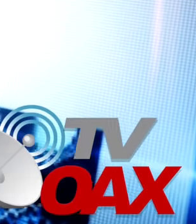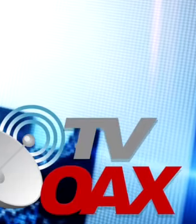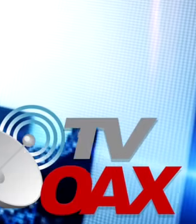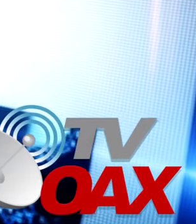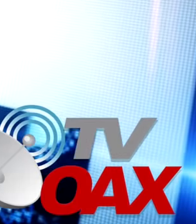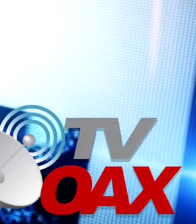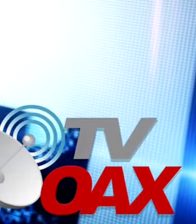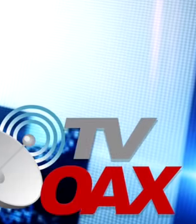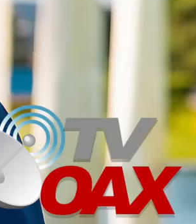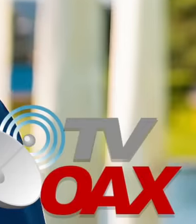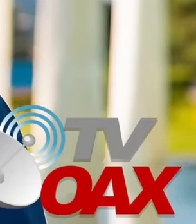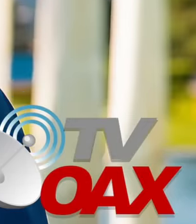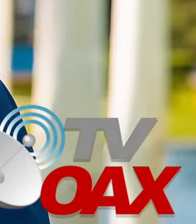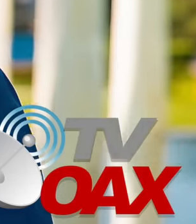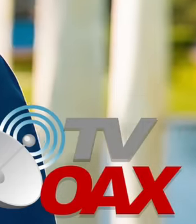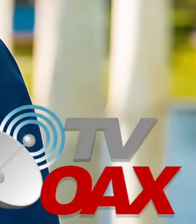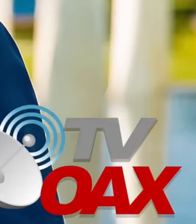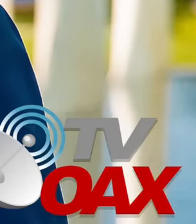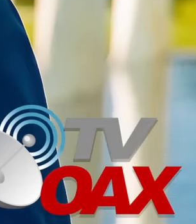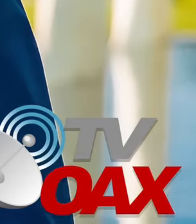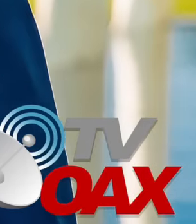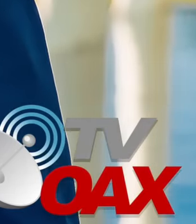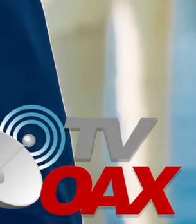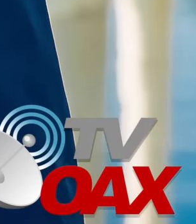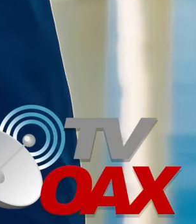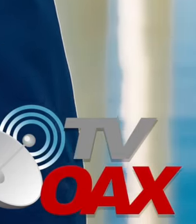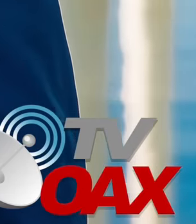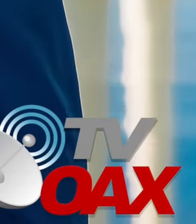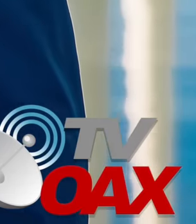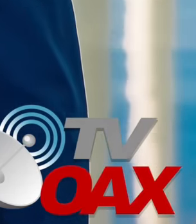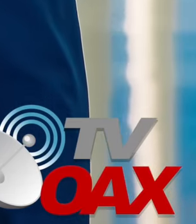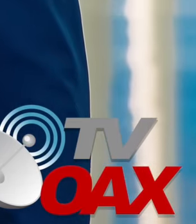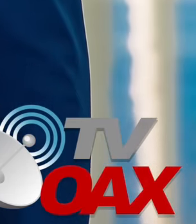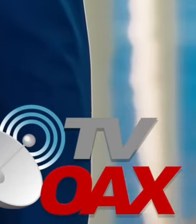el presidente de Brasil, Luis Inácio Lula.